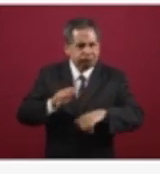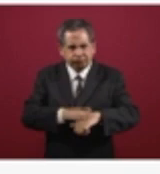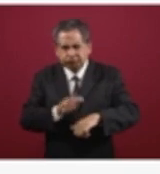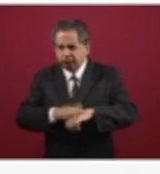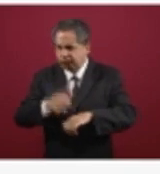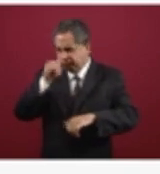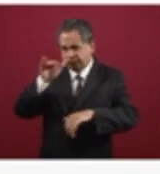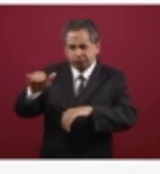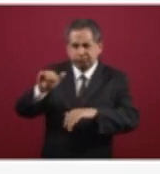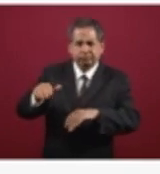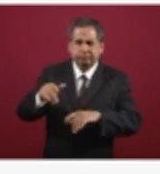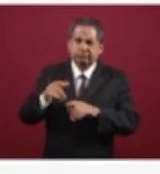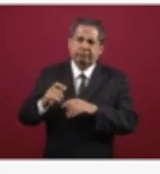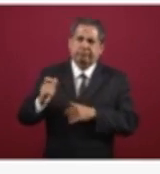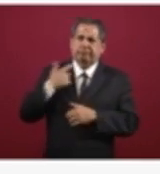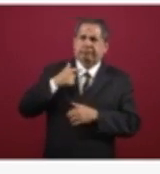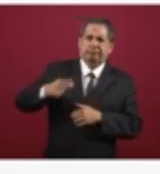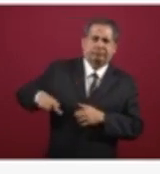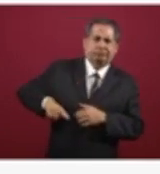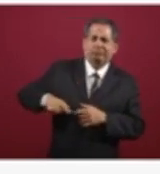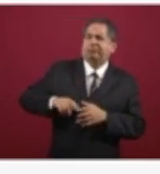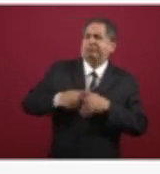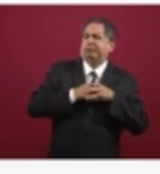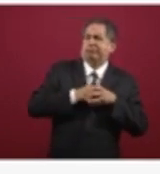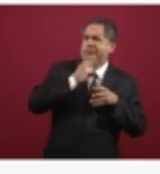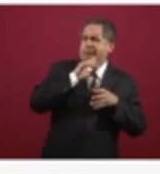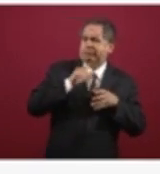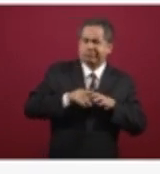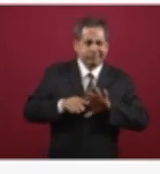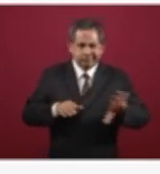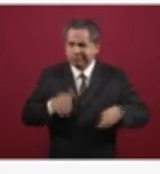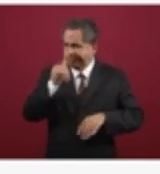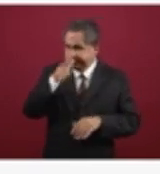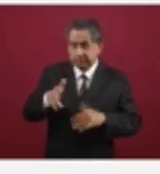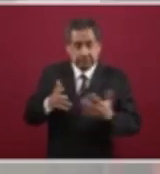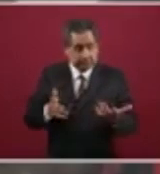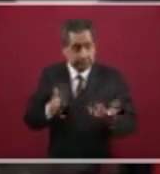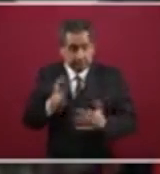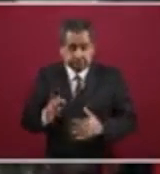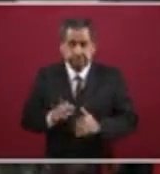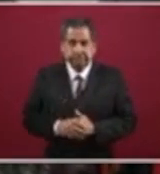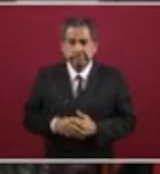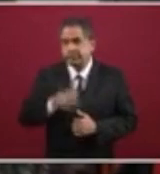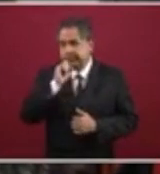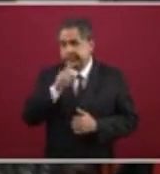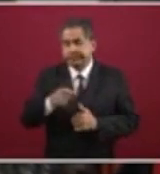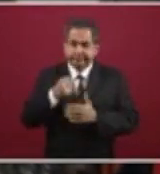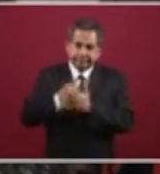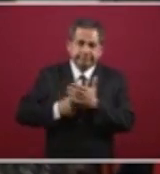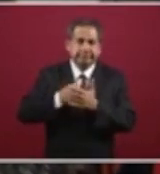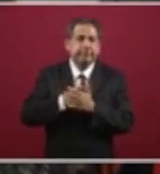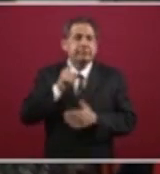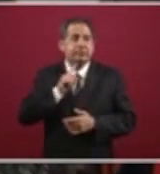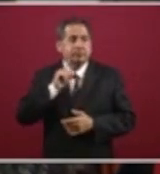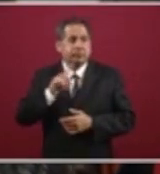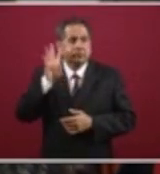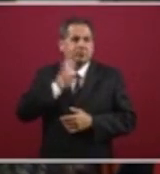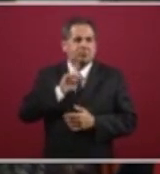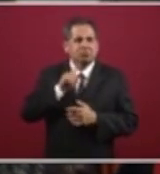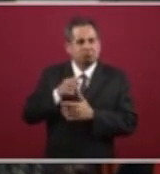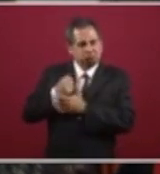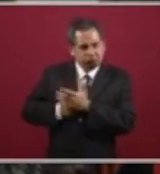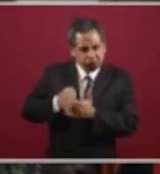cuestionamiento al viejo régimen autoritario. Así también, las luchas del feminismo y los derechos de